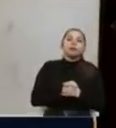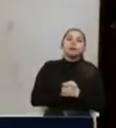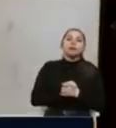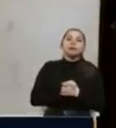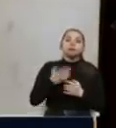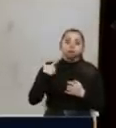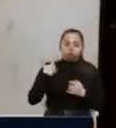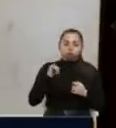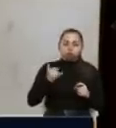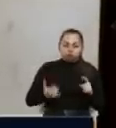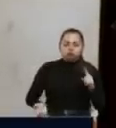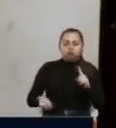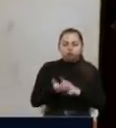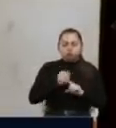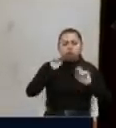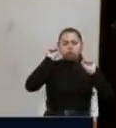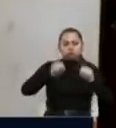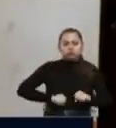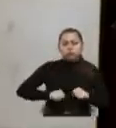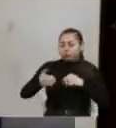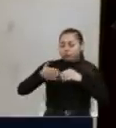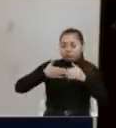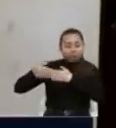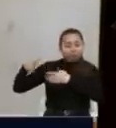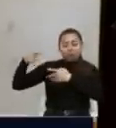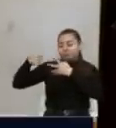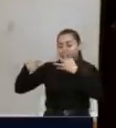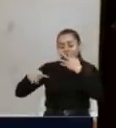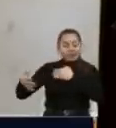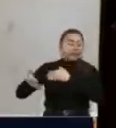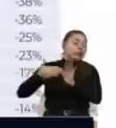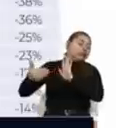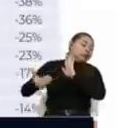hemos logrado, a pesar de todo,